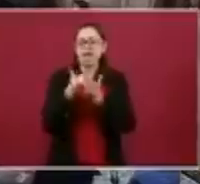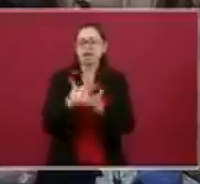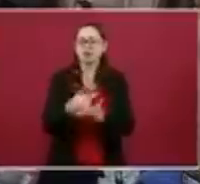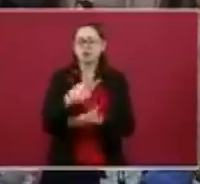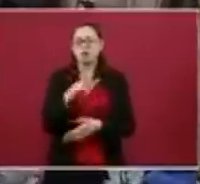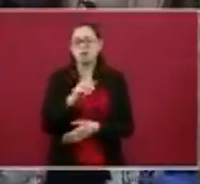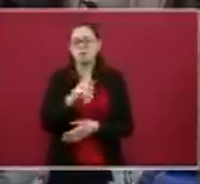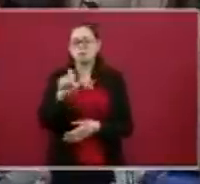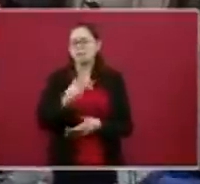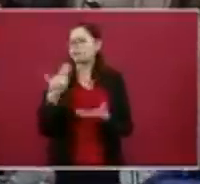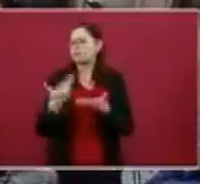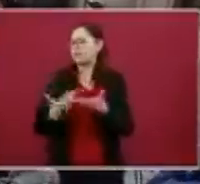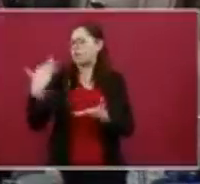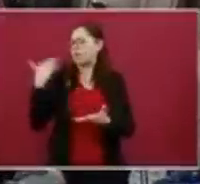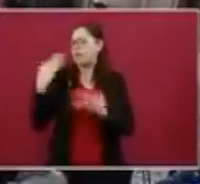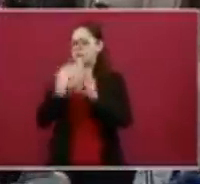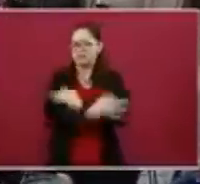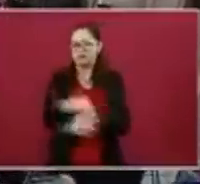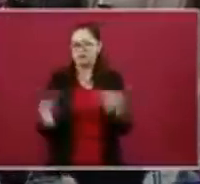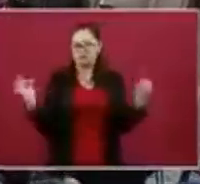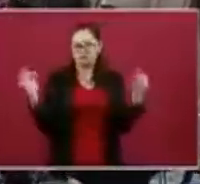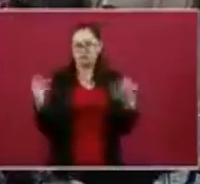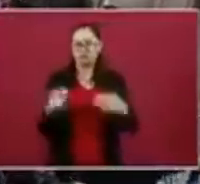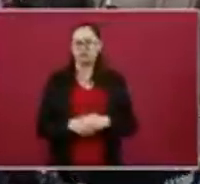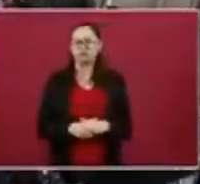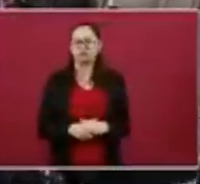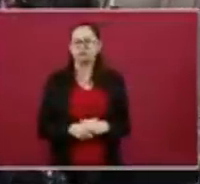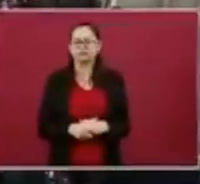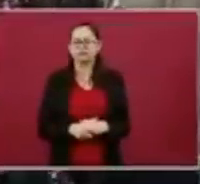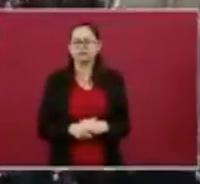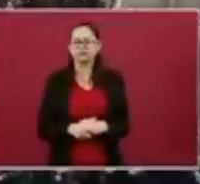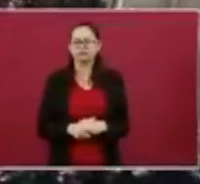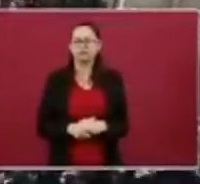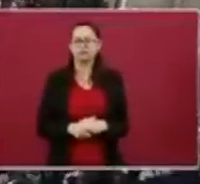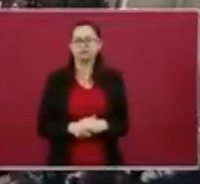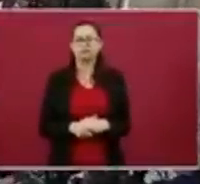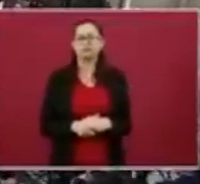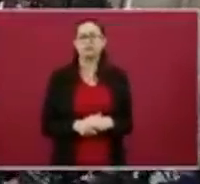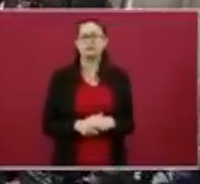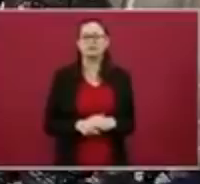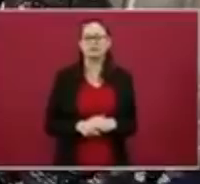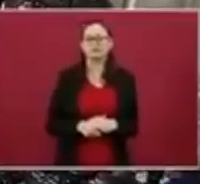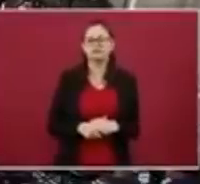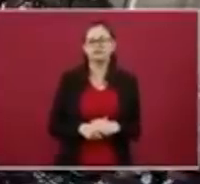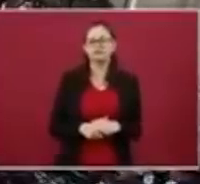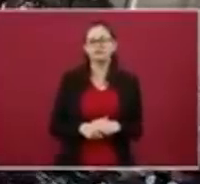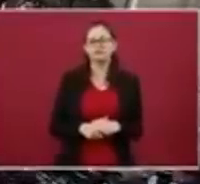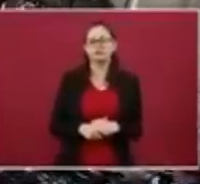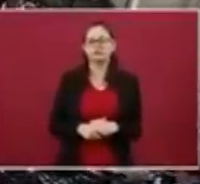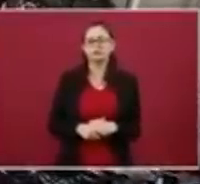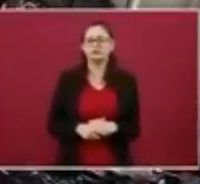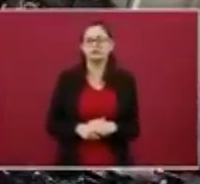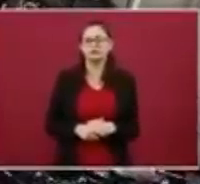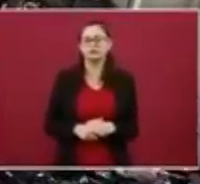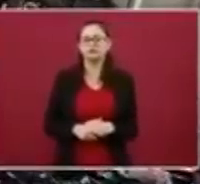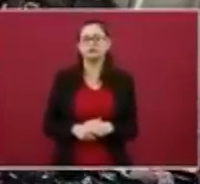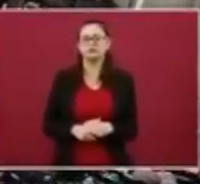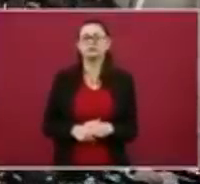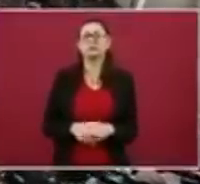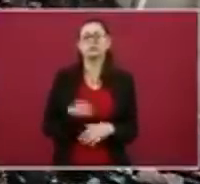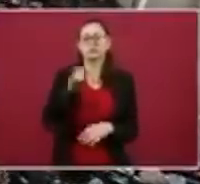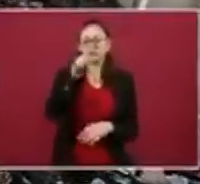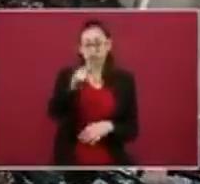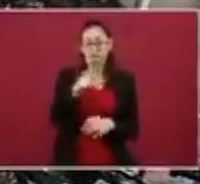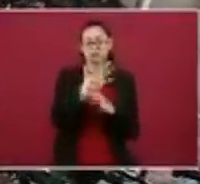que anunciaron el viernes. Usted dijo que va a hacer todo lo posible para ayudar al